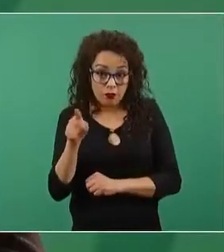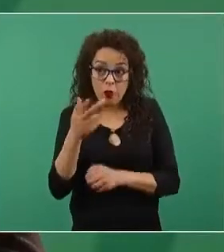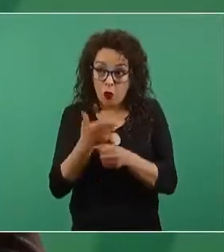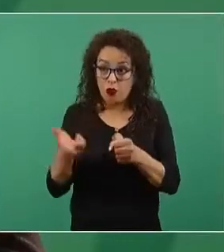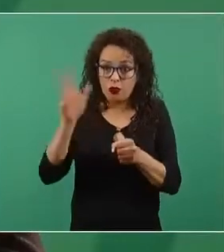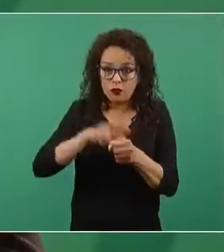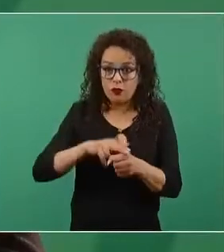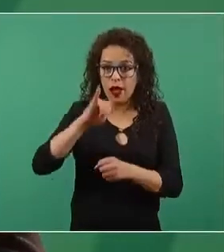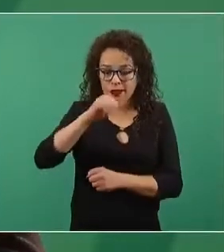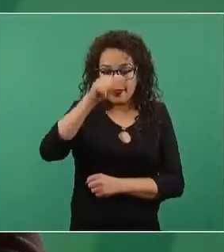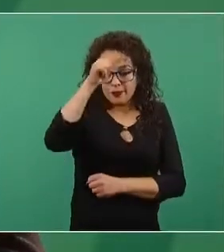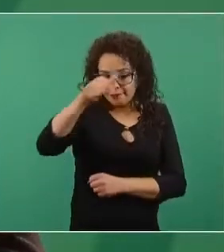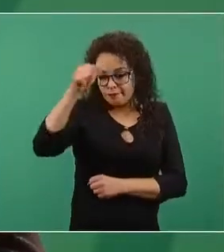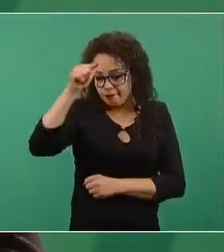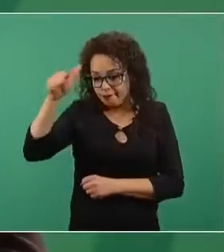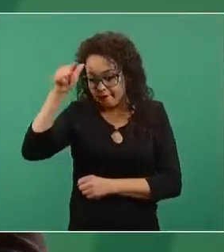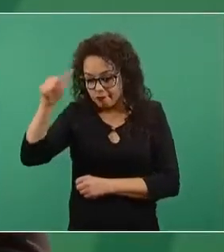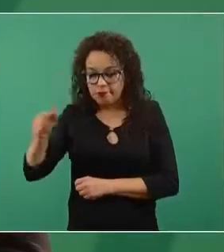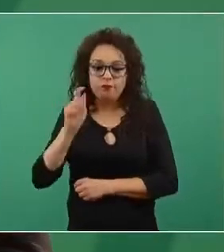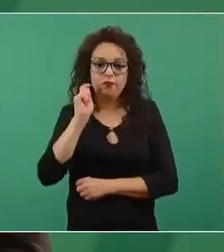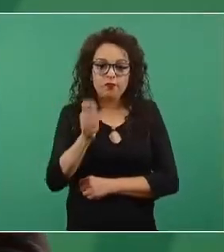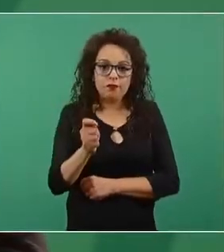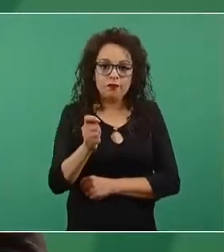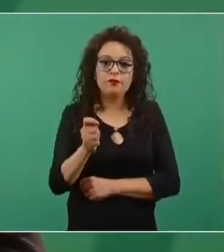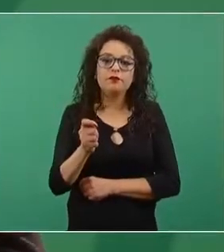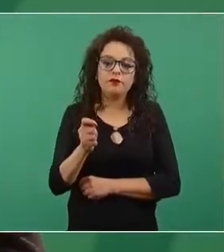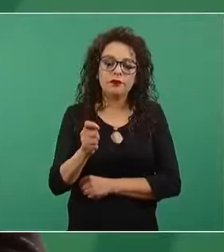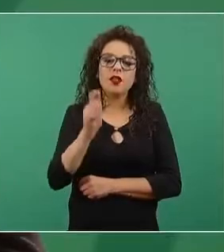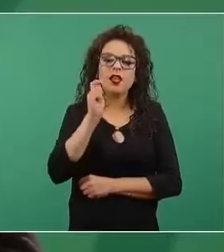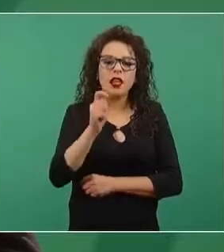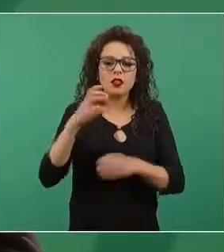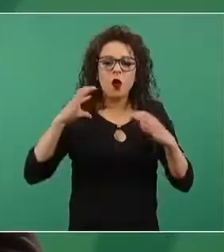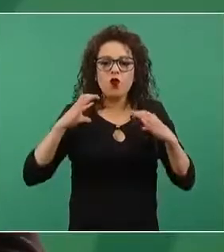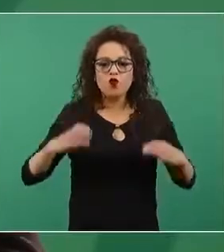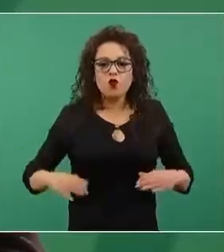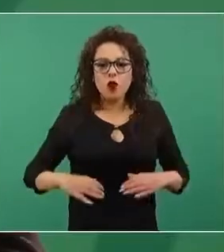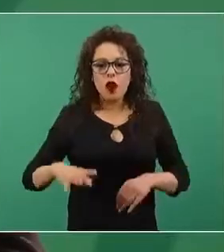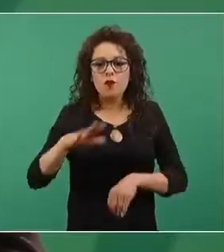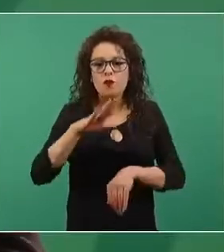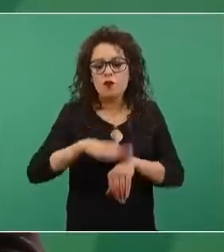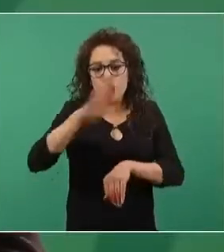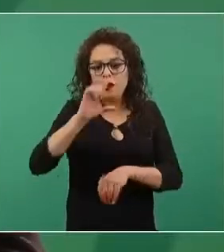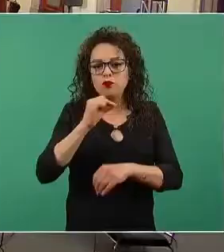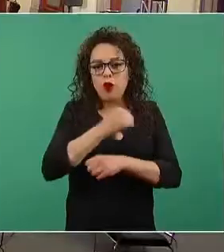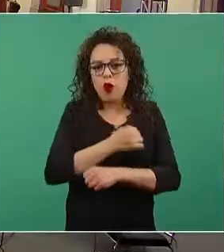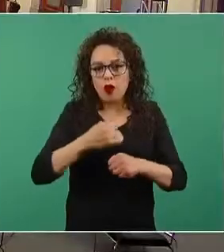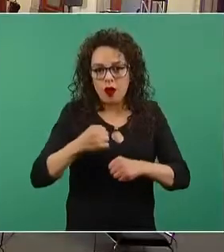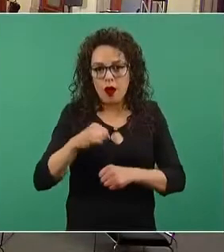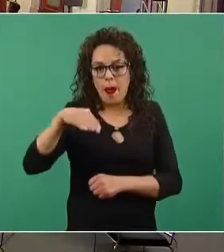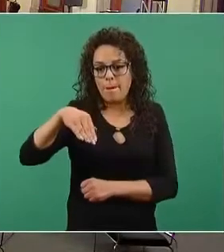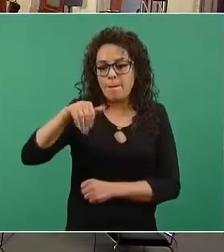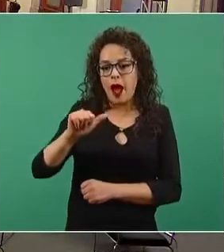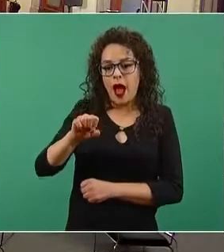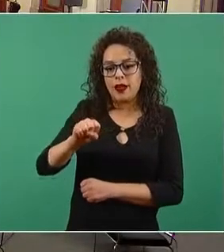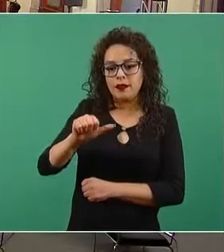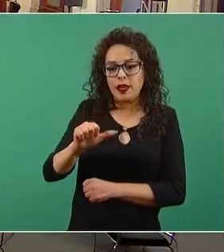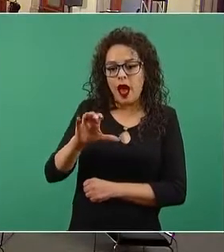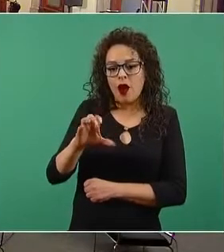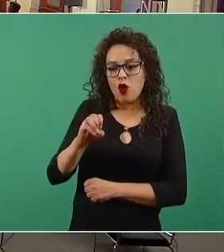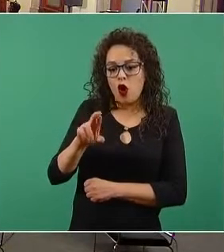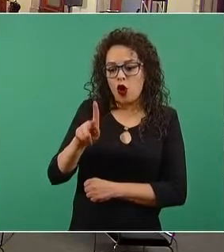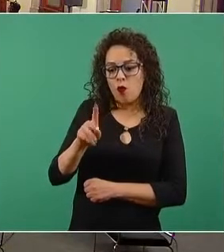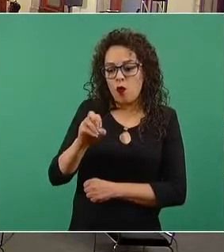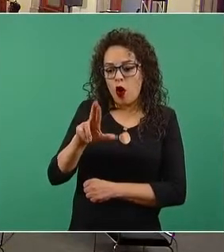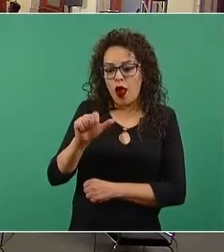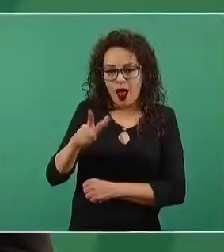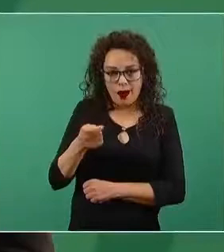un incremento de lo que nosotros llamamos índice de masa corporal, pero no necesariamente de que tengamos en este momento un incremento